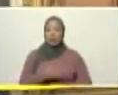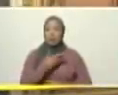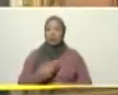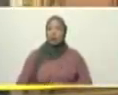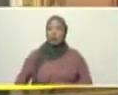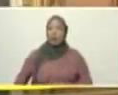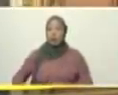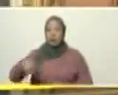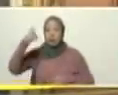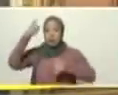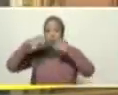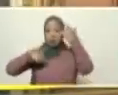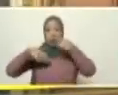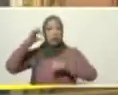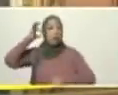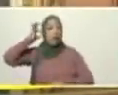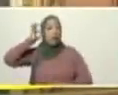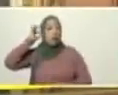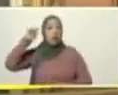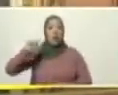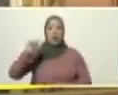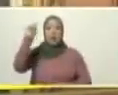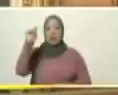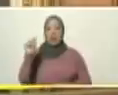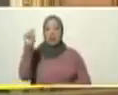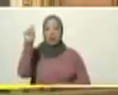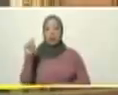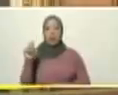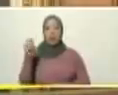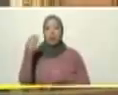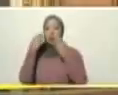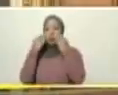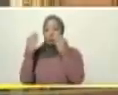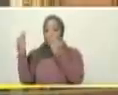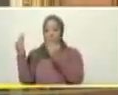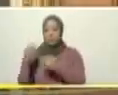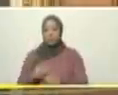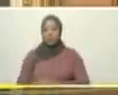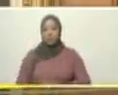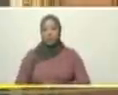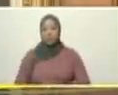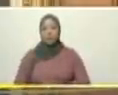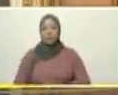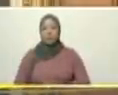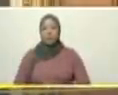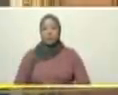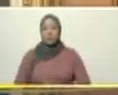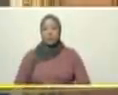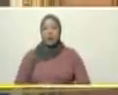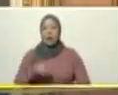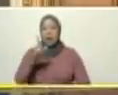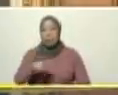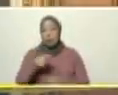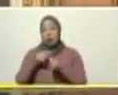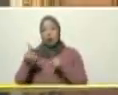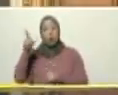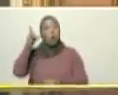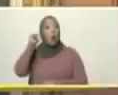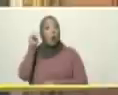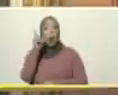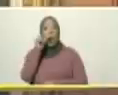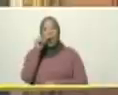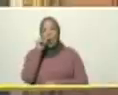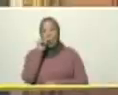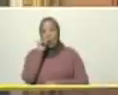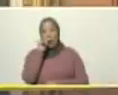de la Comunicación Miguel Otero Silva. Lleva el nombre de ese gran intelectual, de ese gran